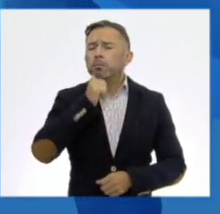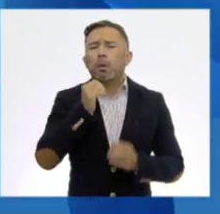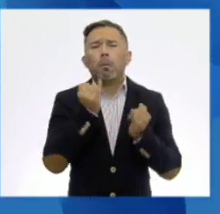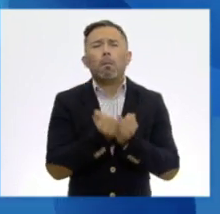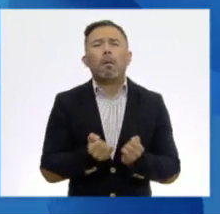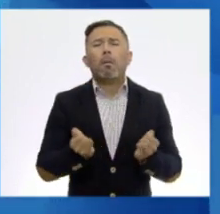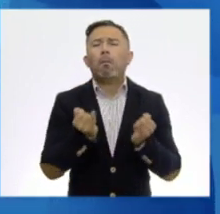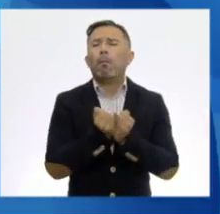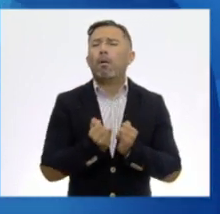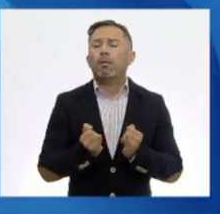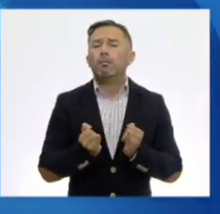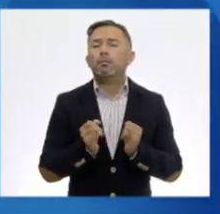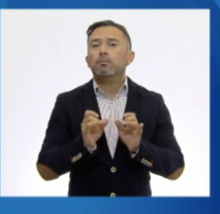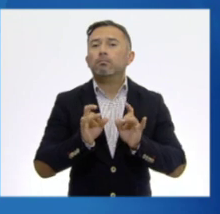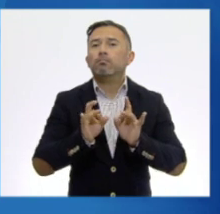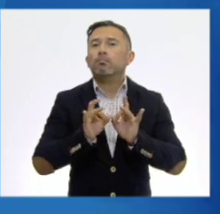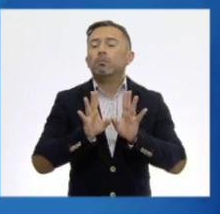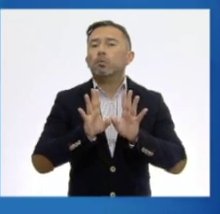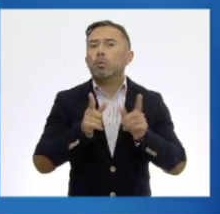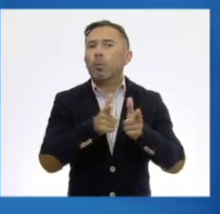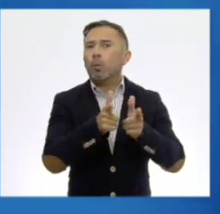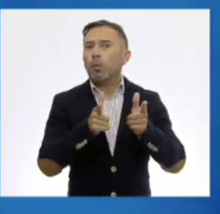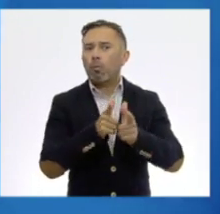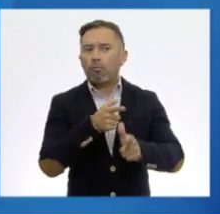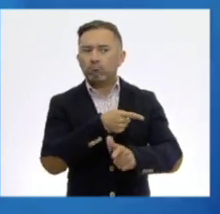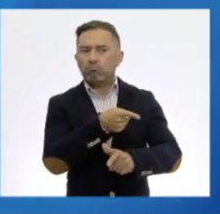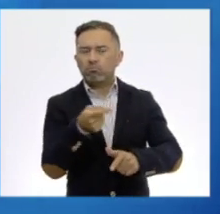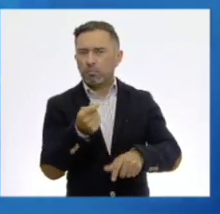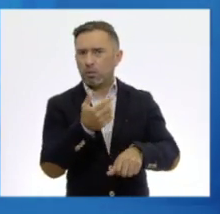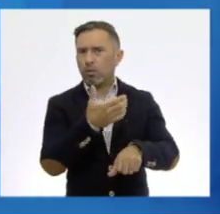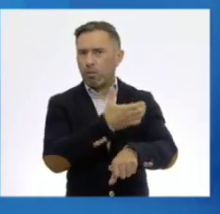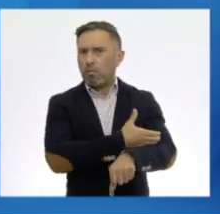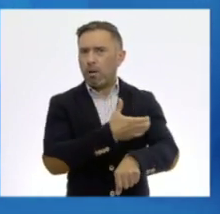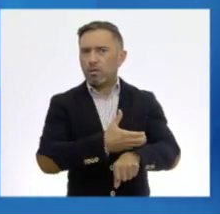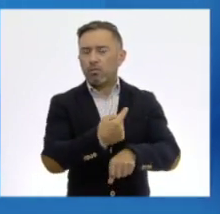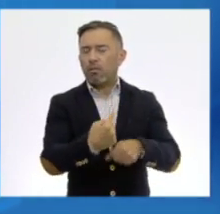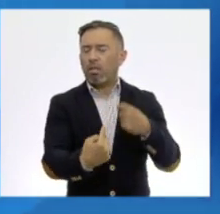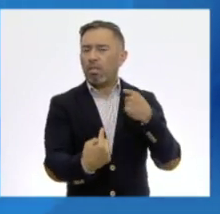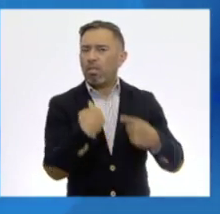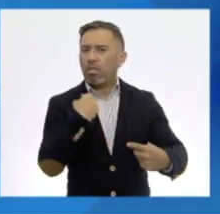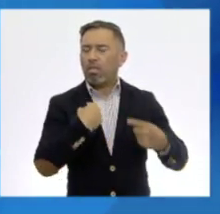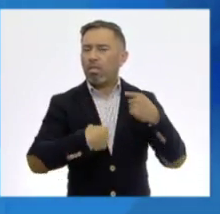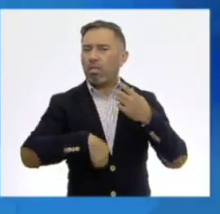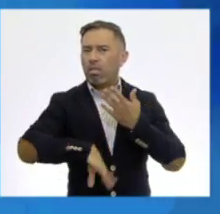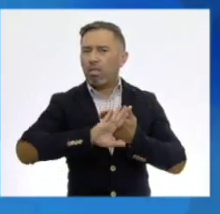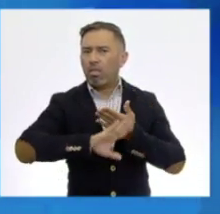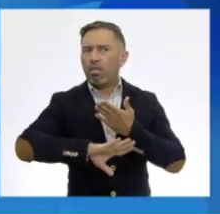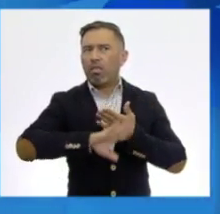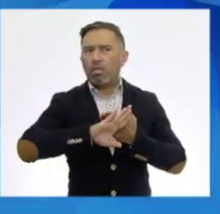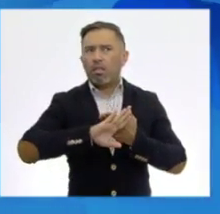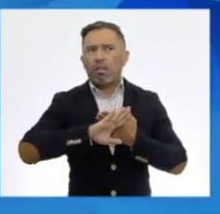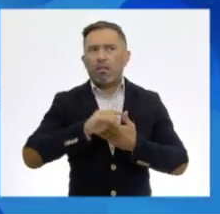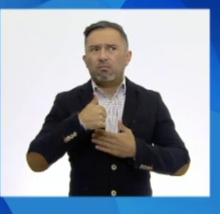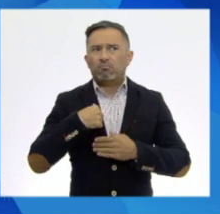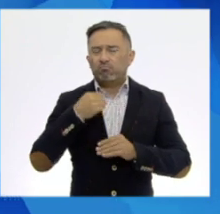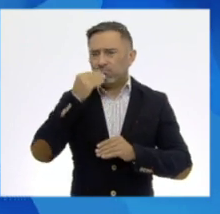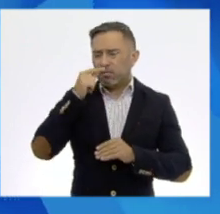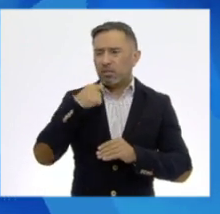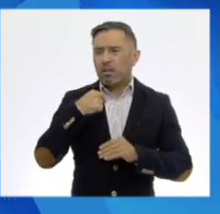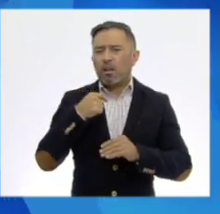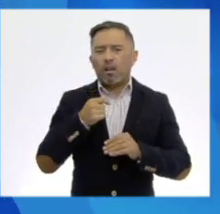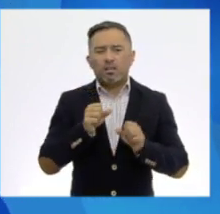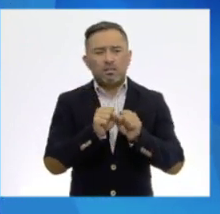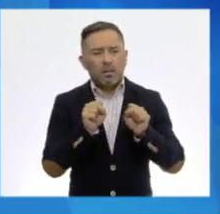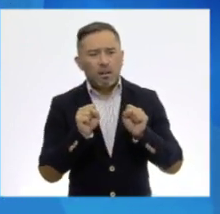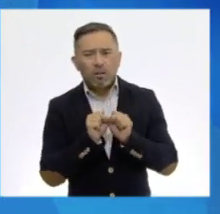pero un grupo de compañeras la agarró contra mí. Daba igual el lugar, ya fuese en el aula, en el patio o en